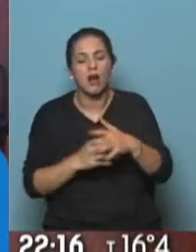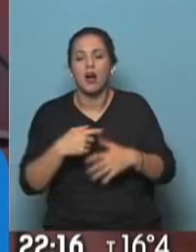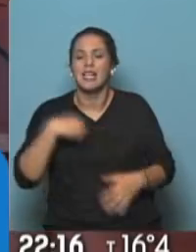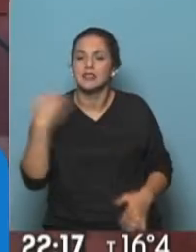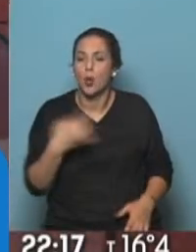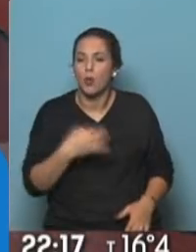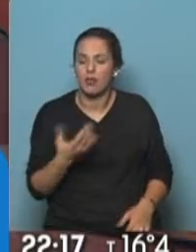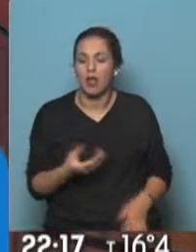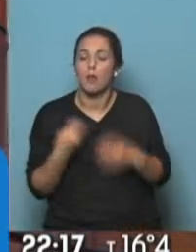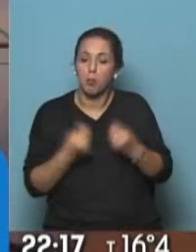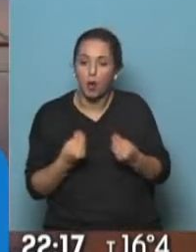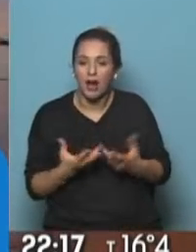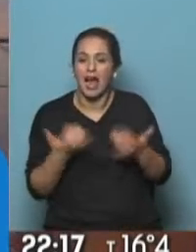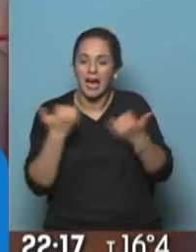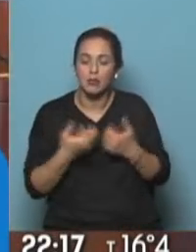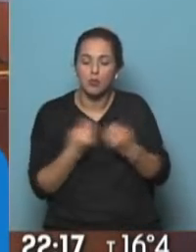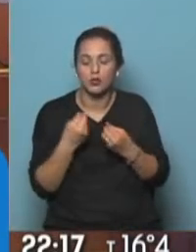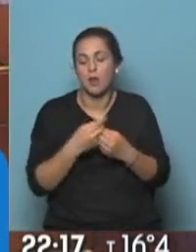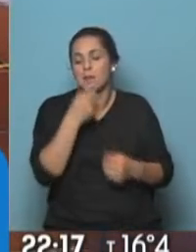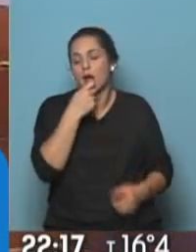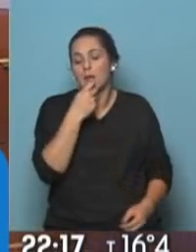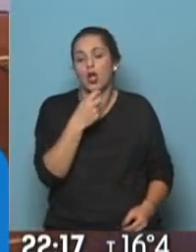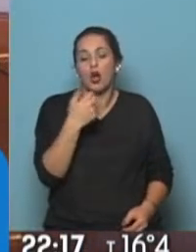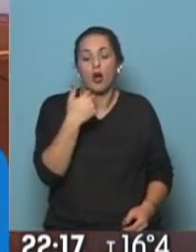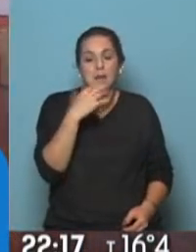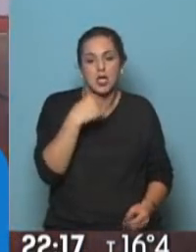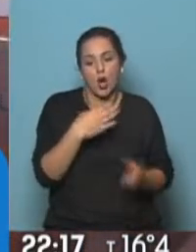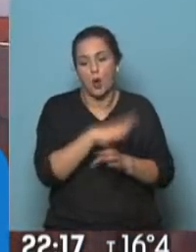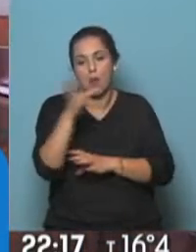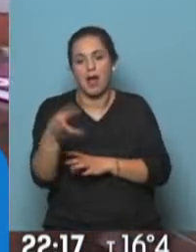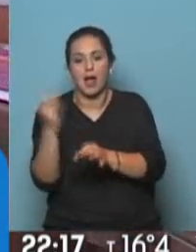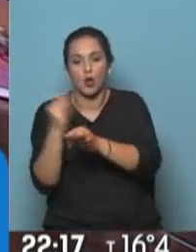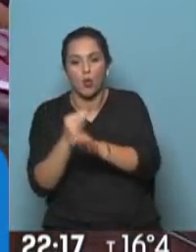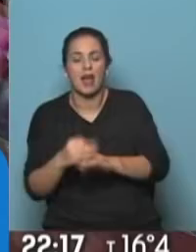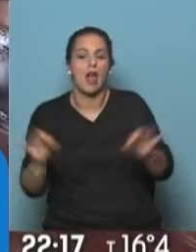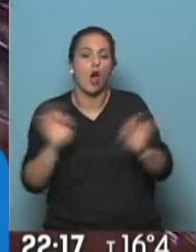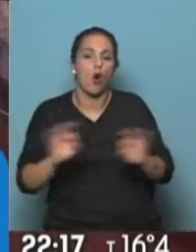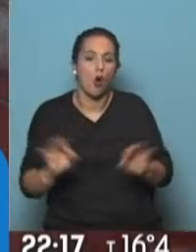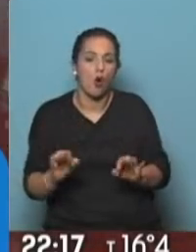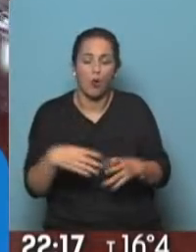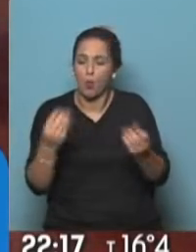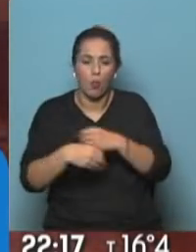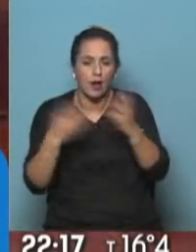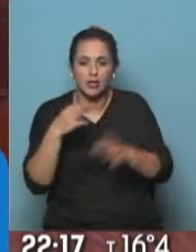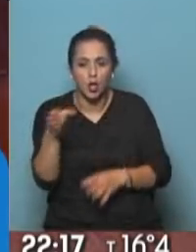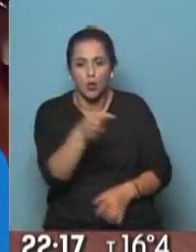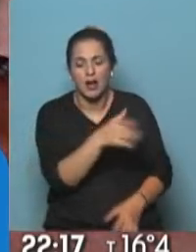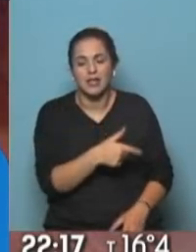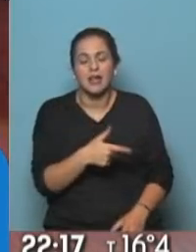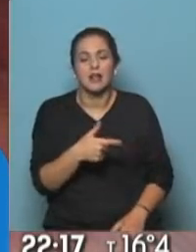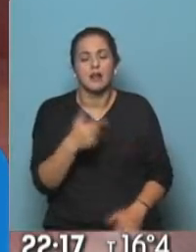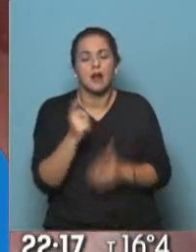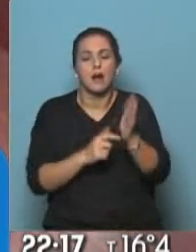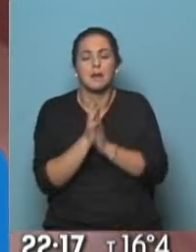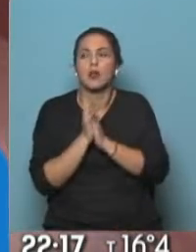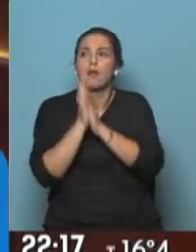segurança. Muita gente hoje, seu filho vai ao colégio, no que seja, e a gente se agarra a Deus